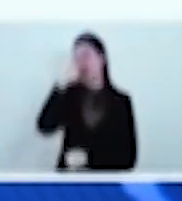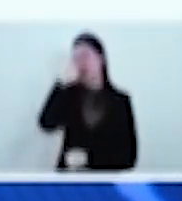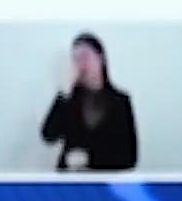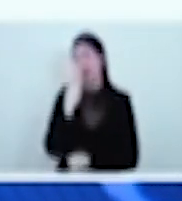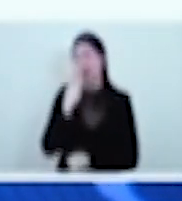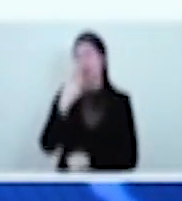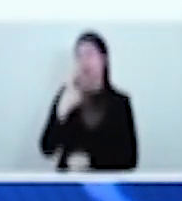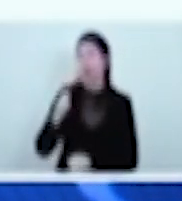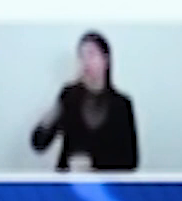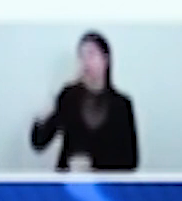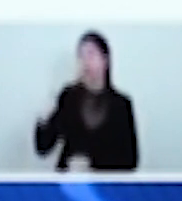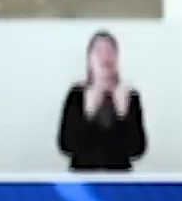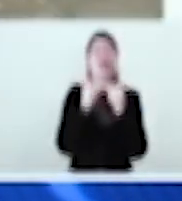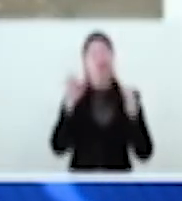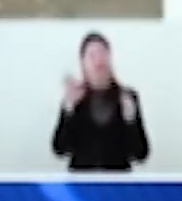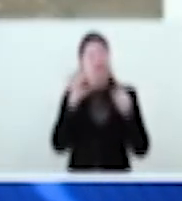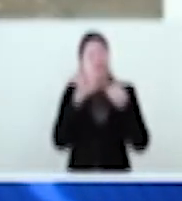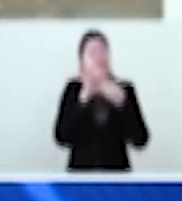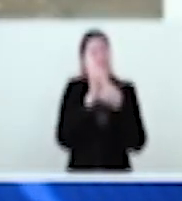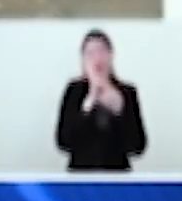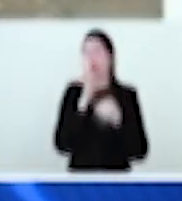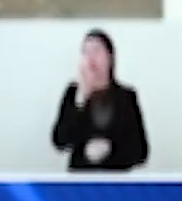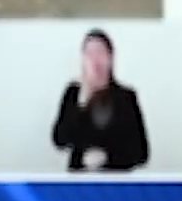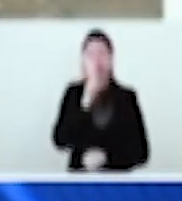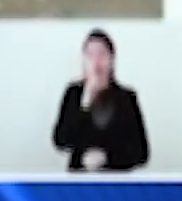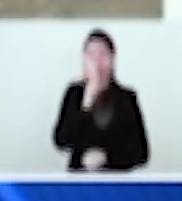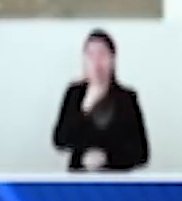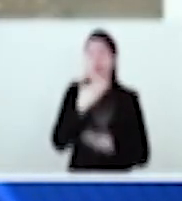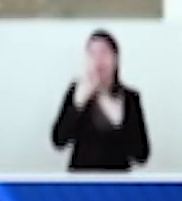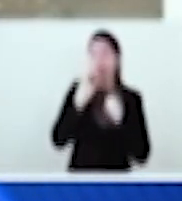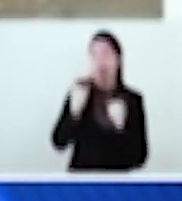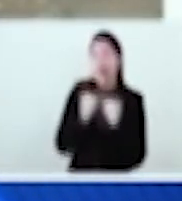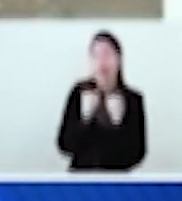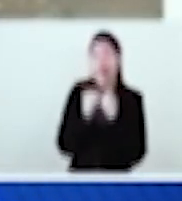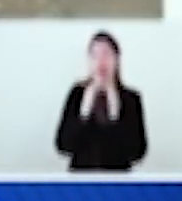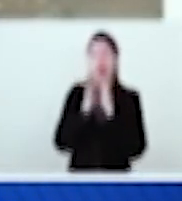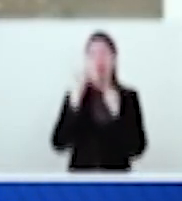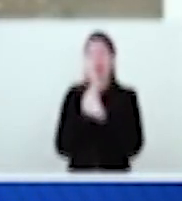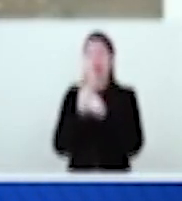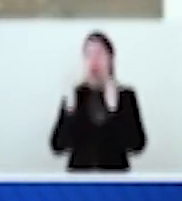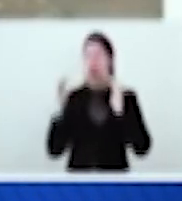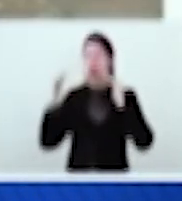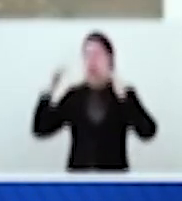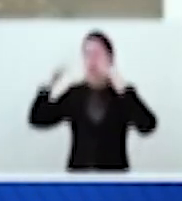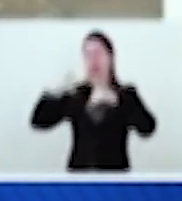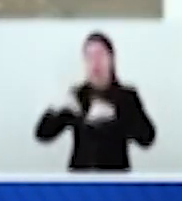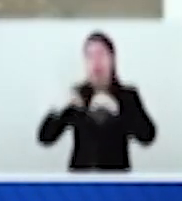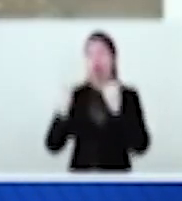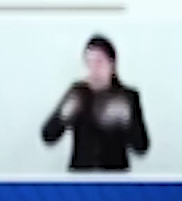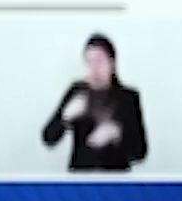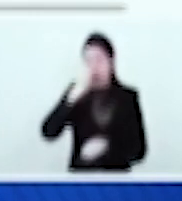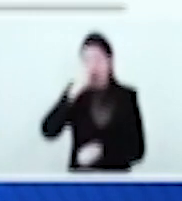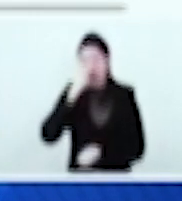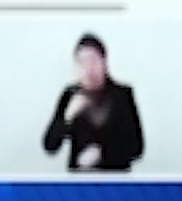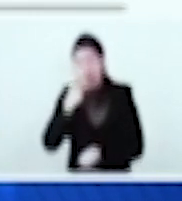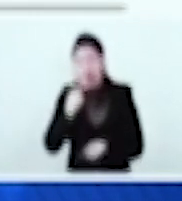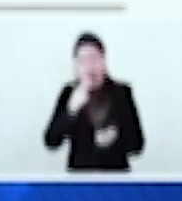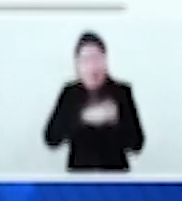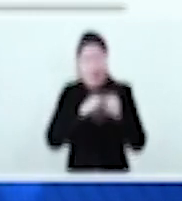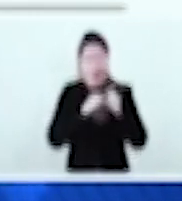Es una obra que se tiene que hacer una, digamos, un apuntalamiento general,